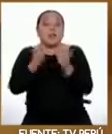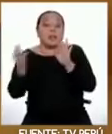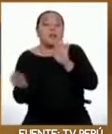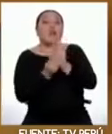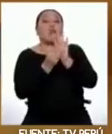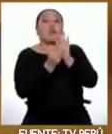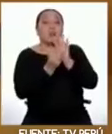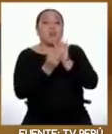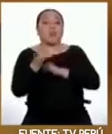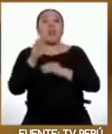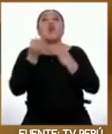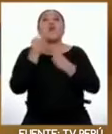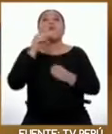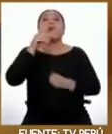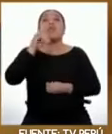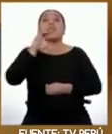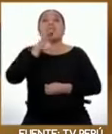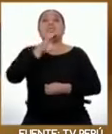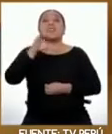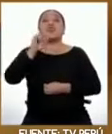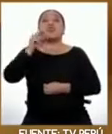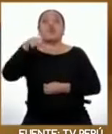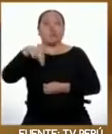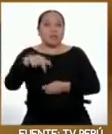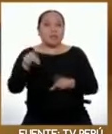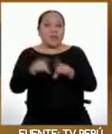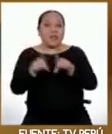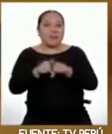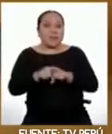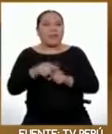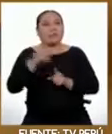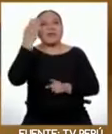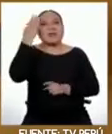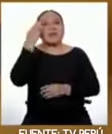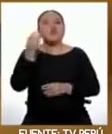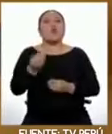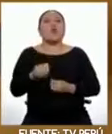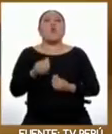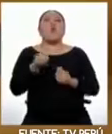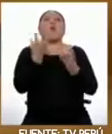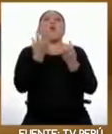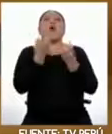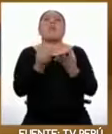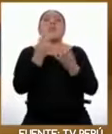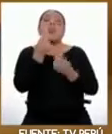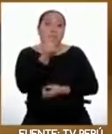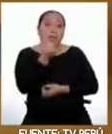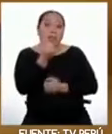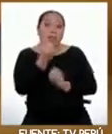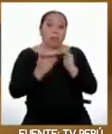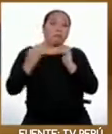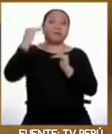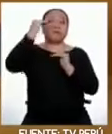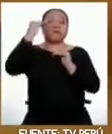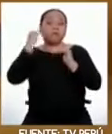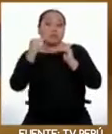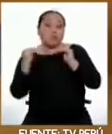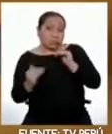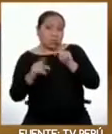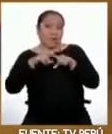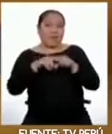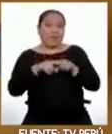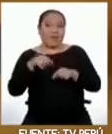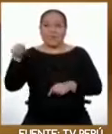porque esta nos habla mucho de la condición social que pueden tener. Es por eso que la recepcionista de hotel de